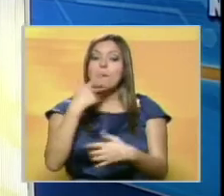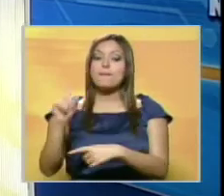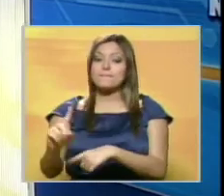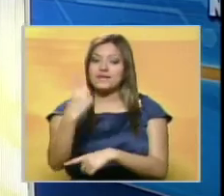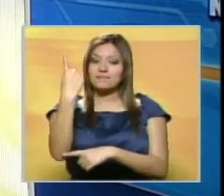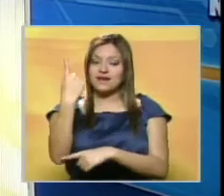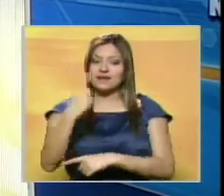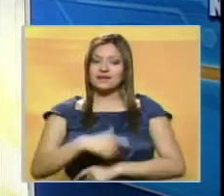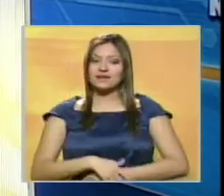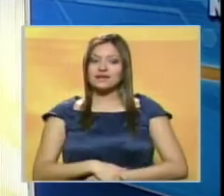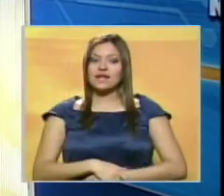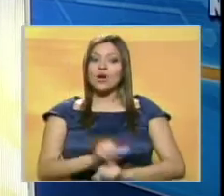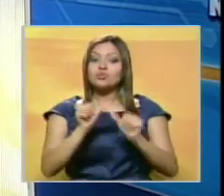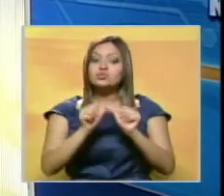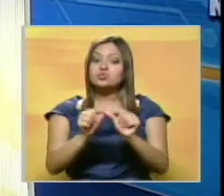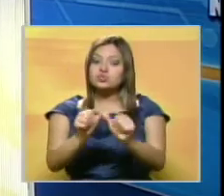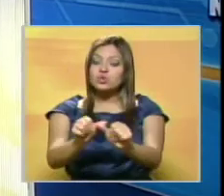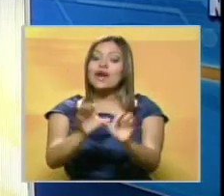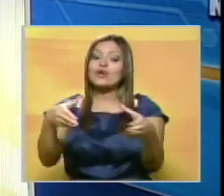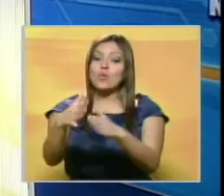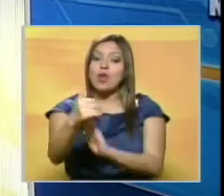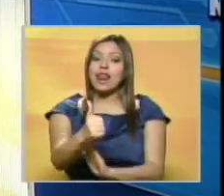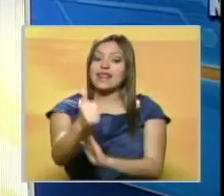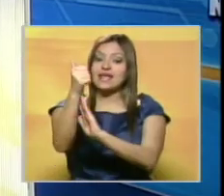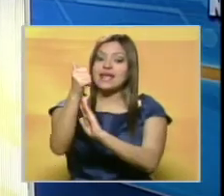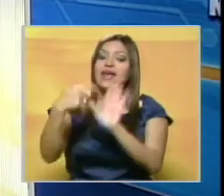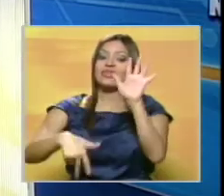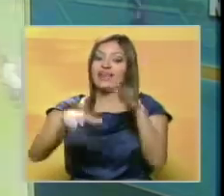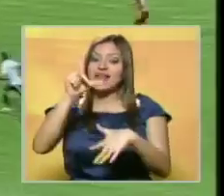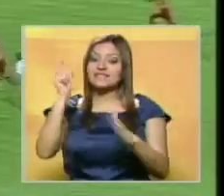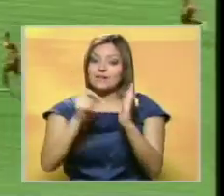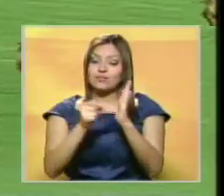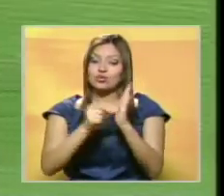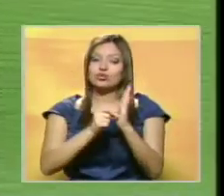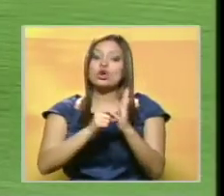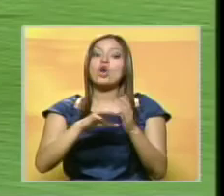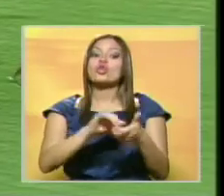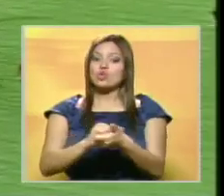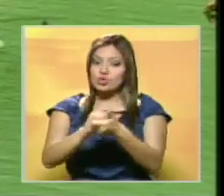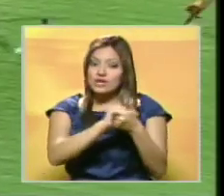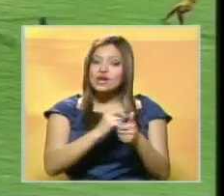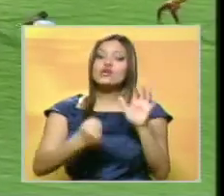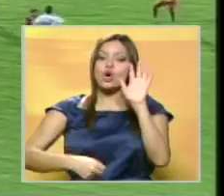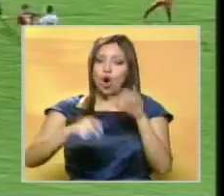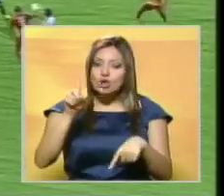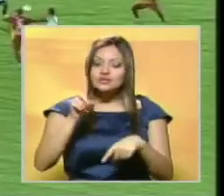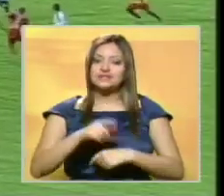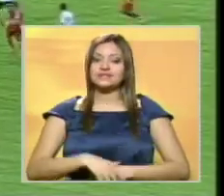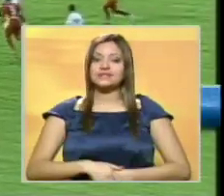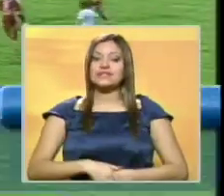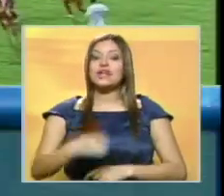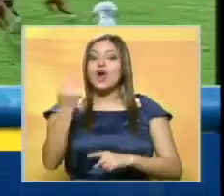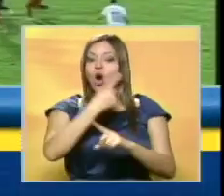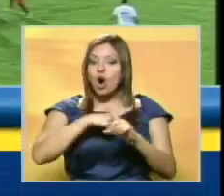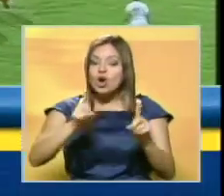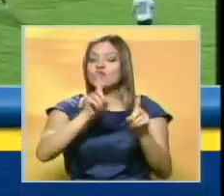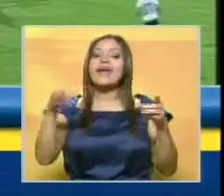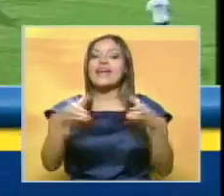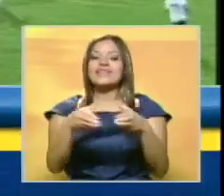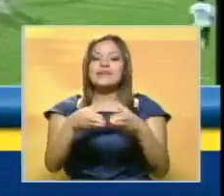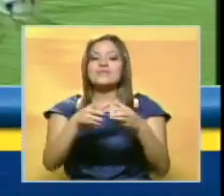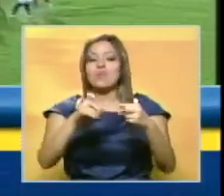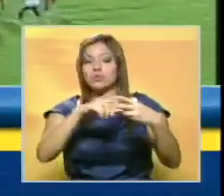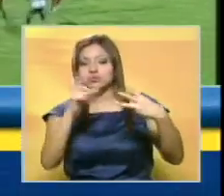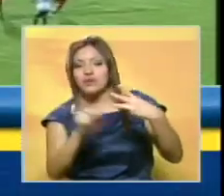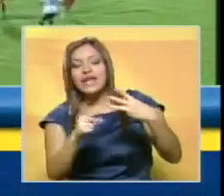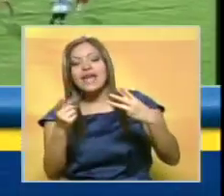tabla, que mantiene el Zamora como líder con 13 puntos. Trujillanos suma 11 unidades y escolta al equipo Nonchita San Vicente, luego